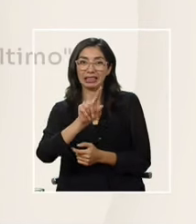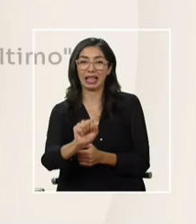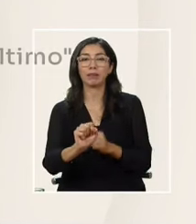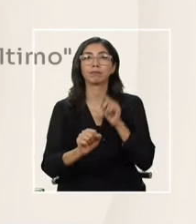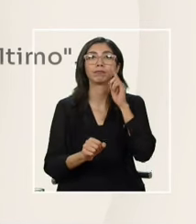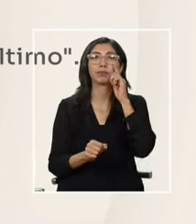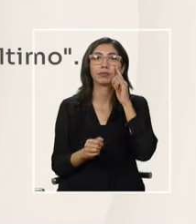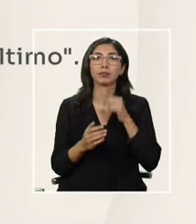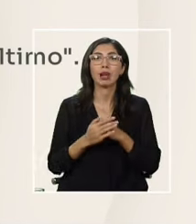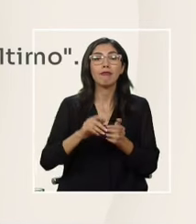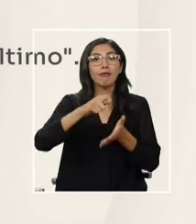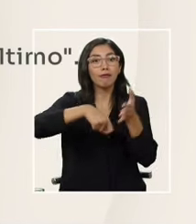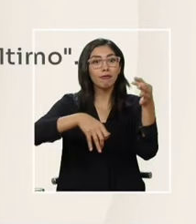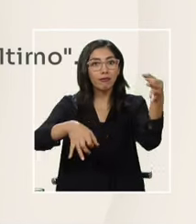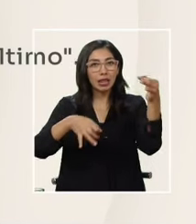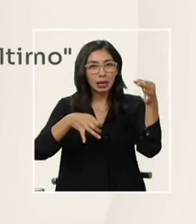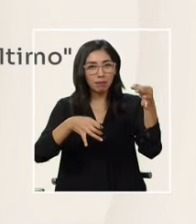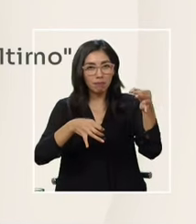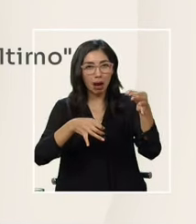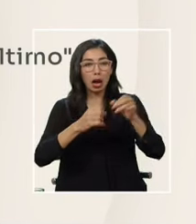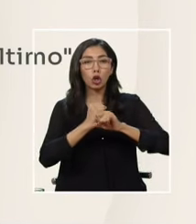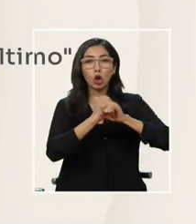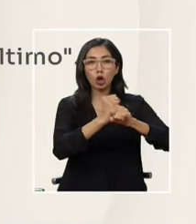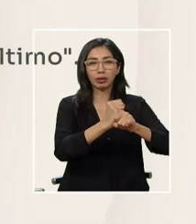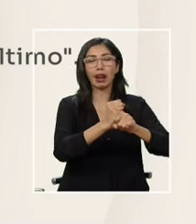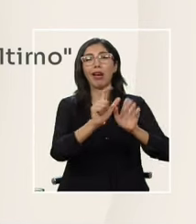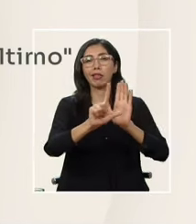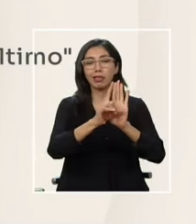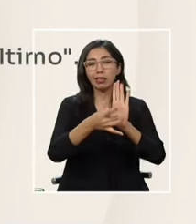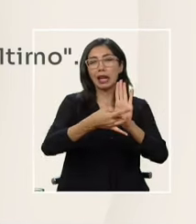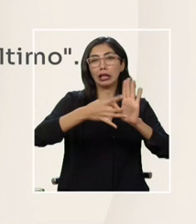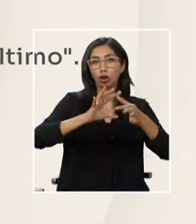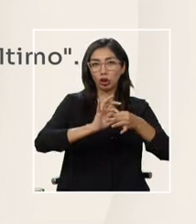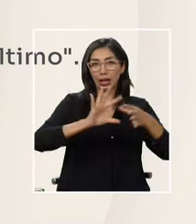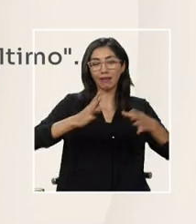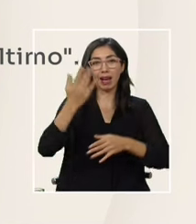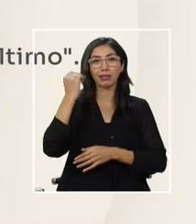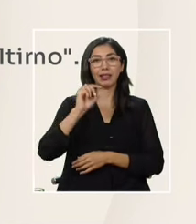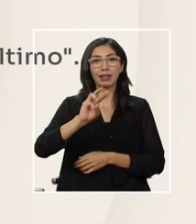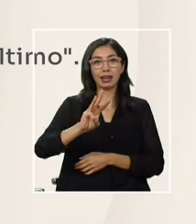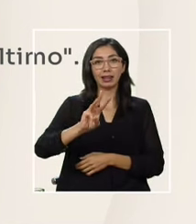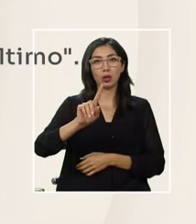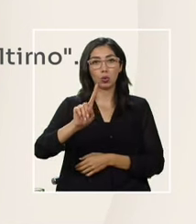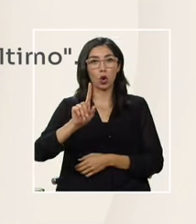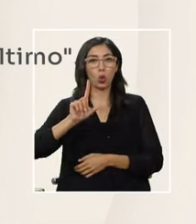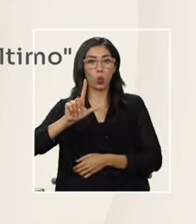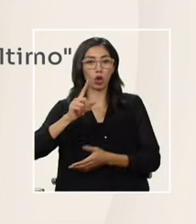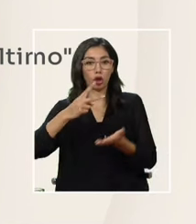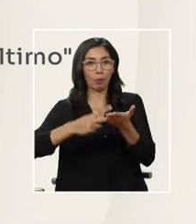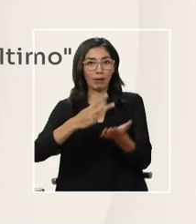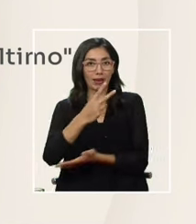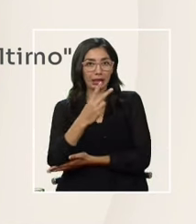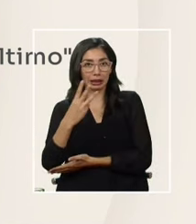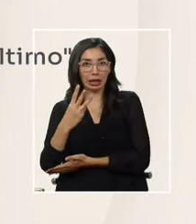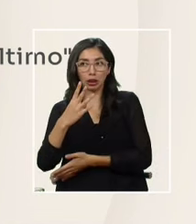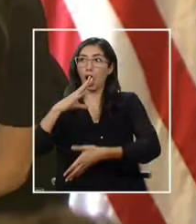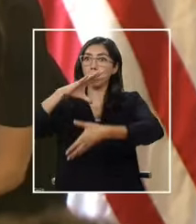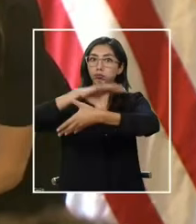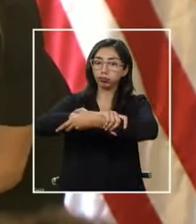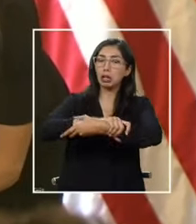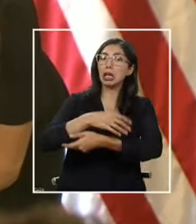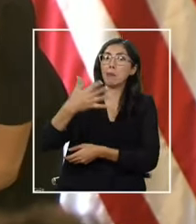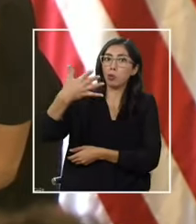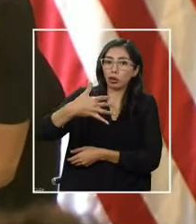Implementación Bilateral para la Prevención del Combate de los Delitos Graves, el 31 de julio de 2023, fue un paso muy importante para que